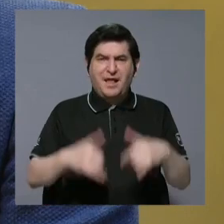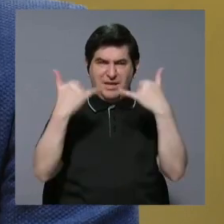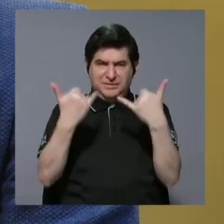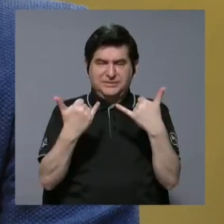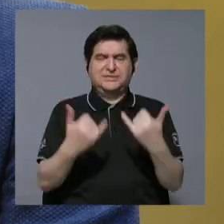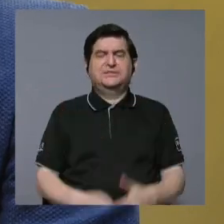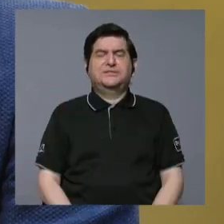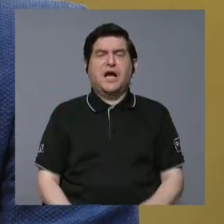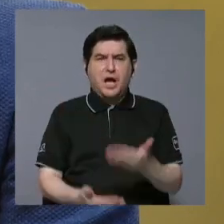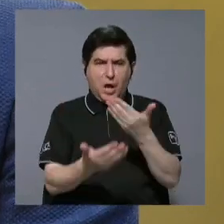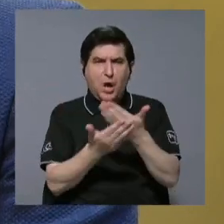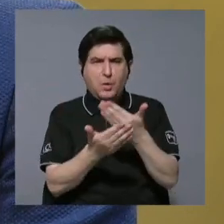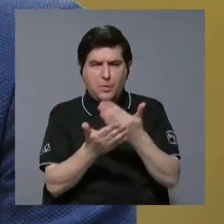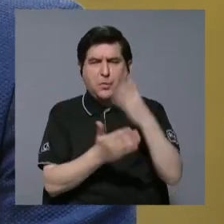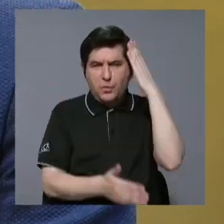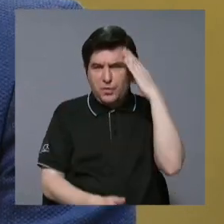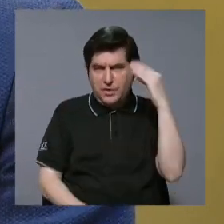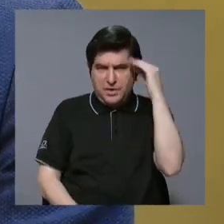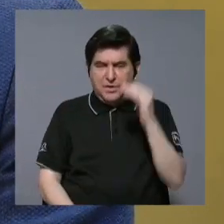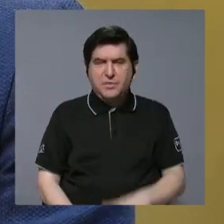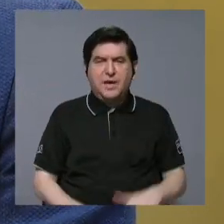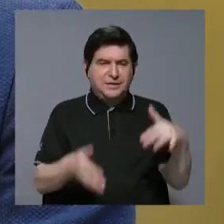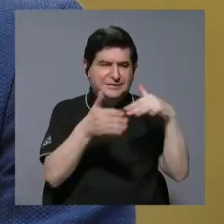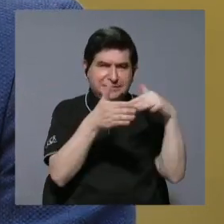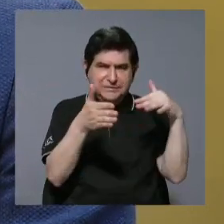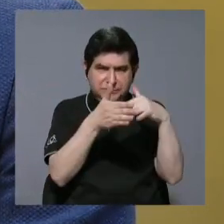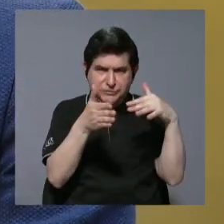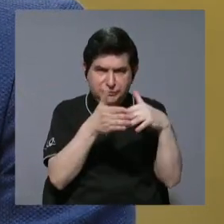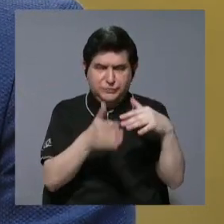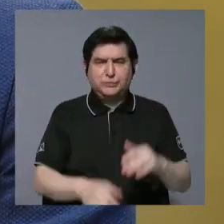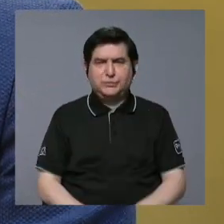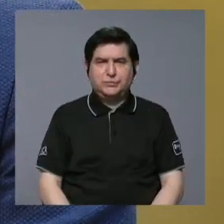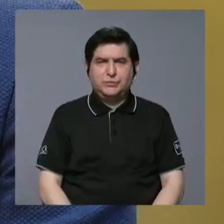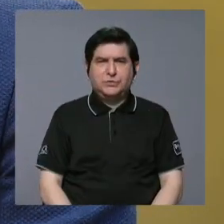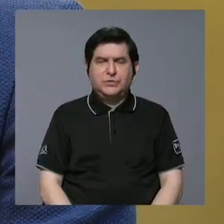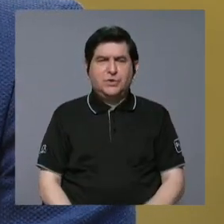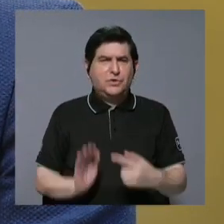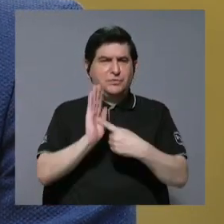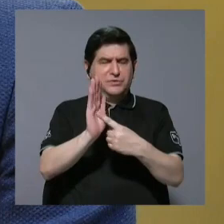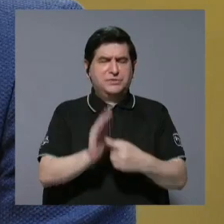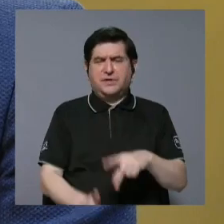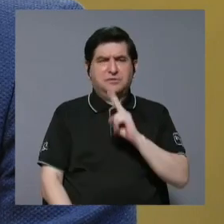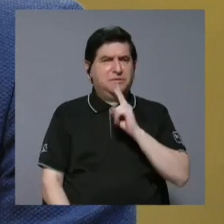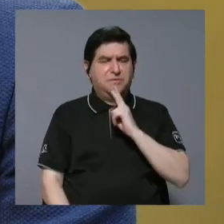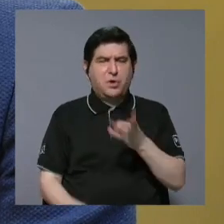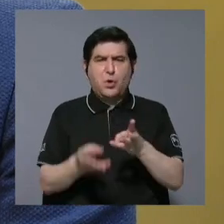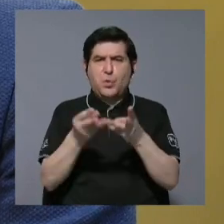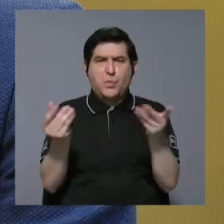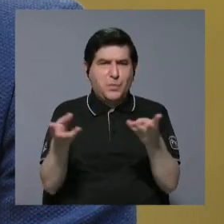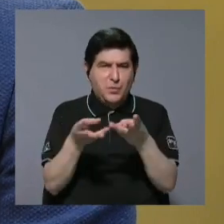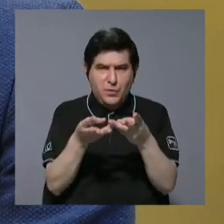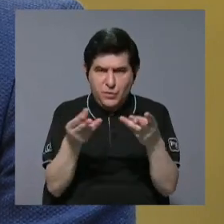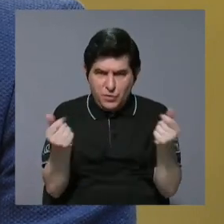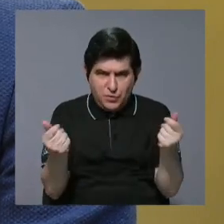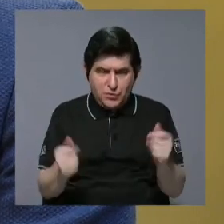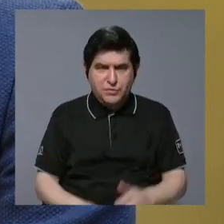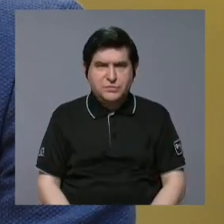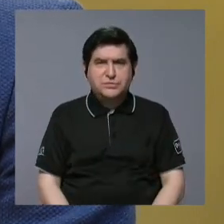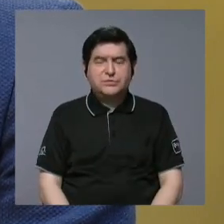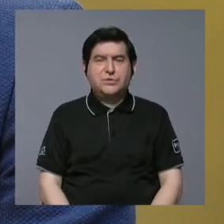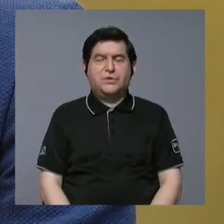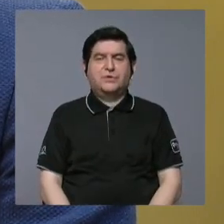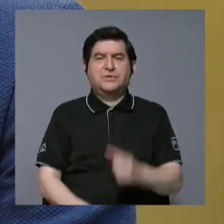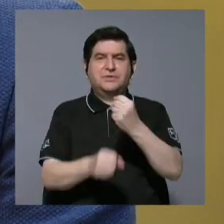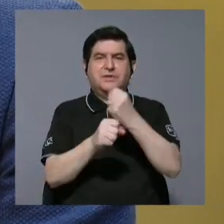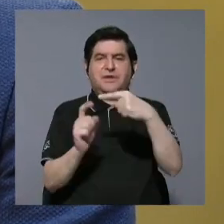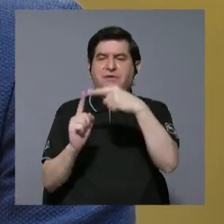prueba empírica, hay algunos estudios que han desmentido la famosa productividad del